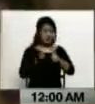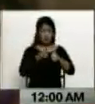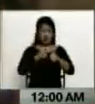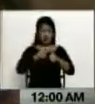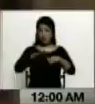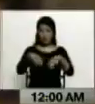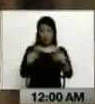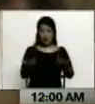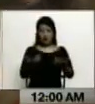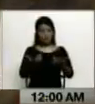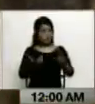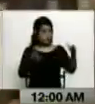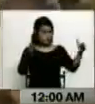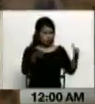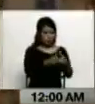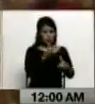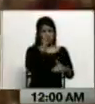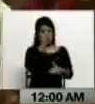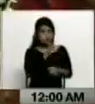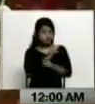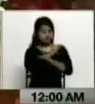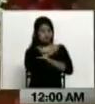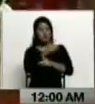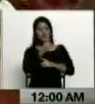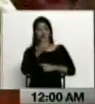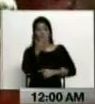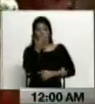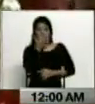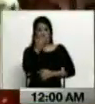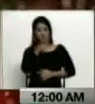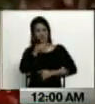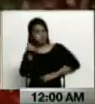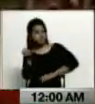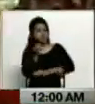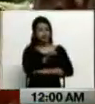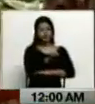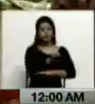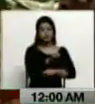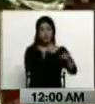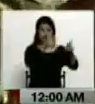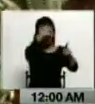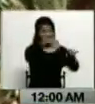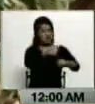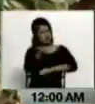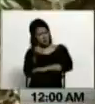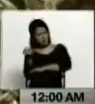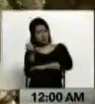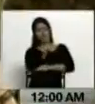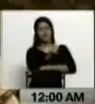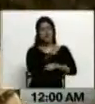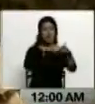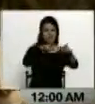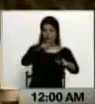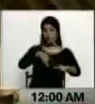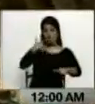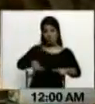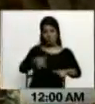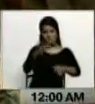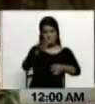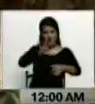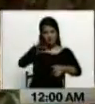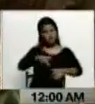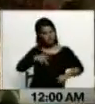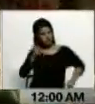hasta vencer vencer a la burguesía a la burguesía al imperialismo al imperialismo a los vende